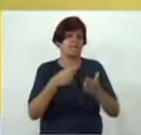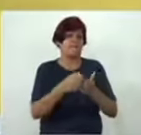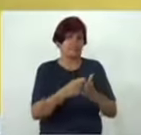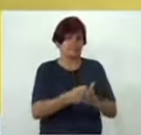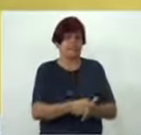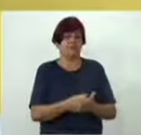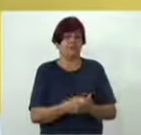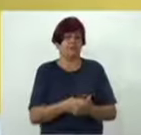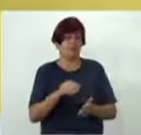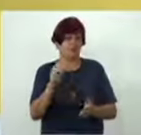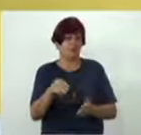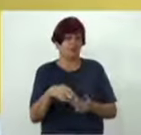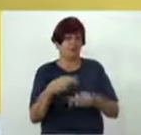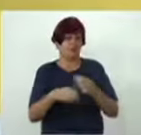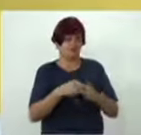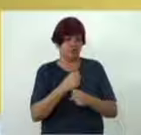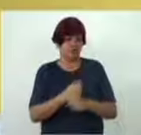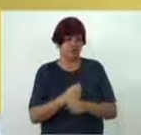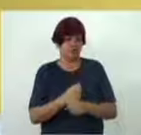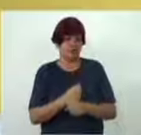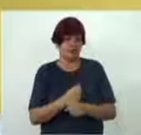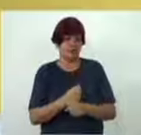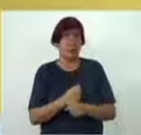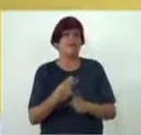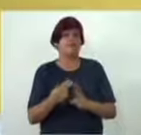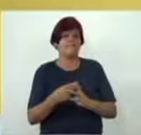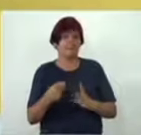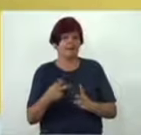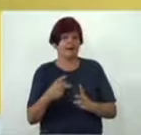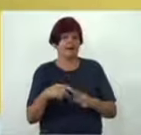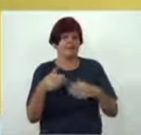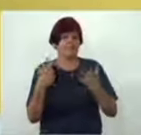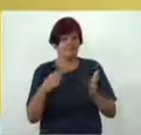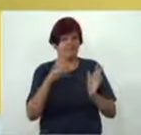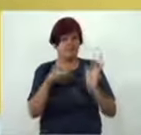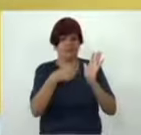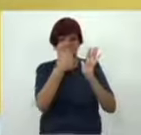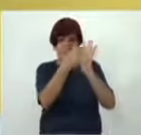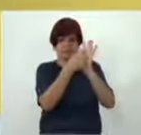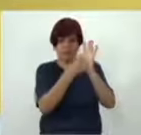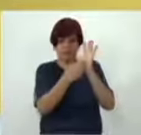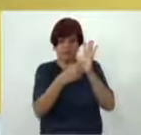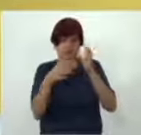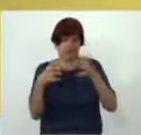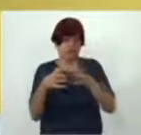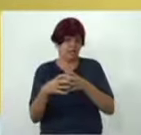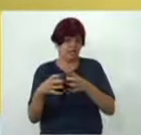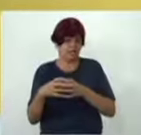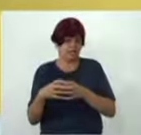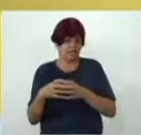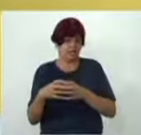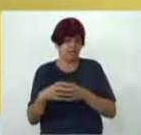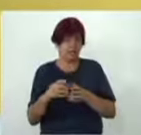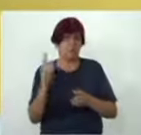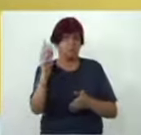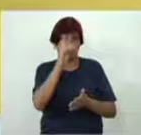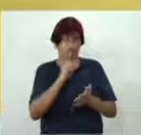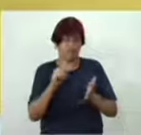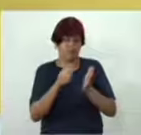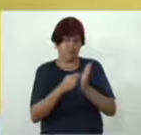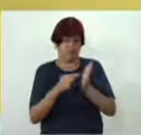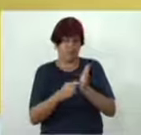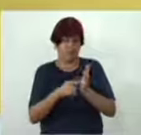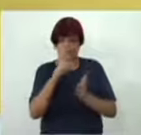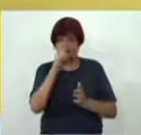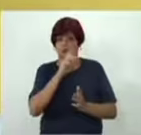poner para entonces, a partir de las características del grupo, a partir del diagnóstico que yo tengo de mis niños,